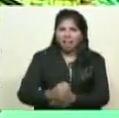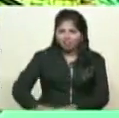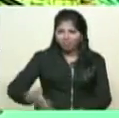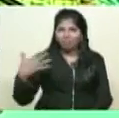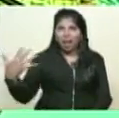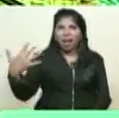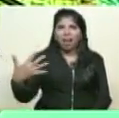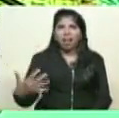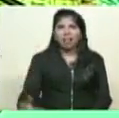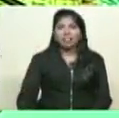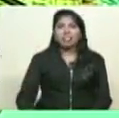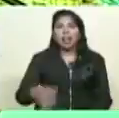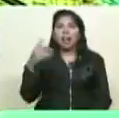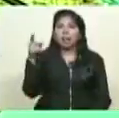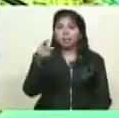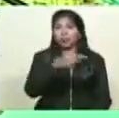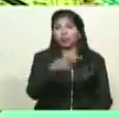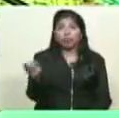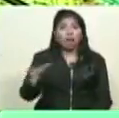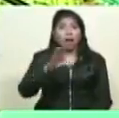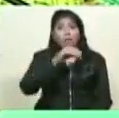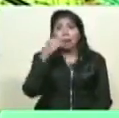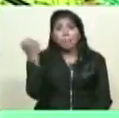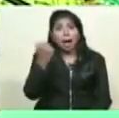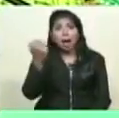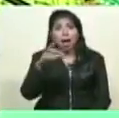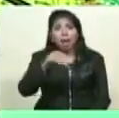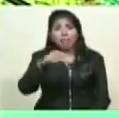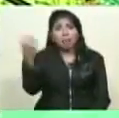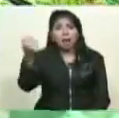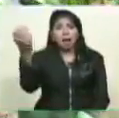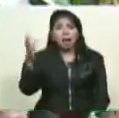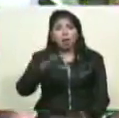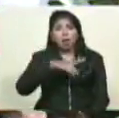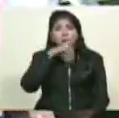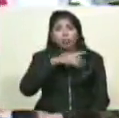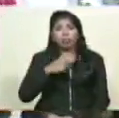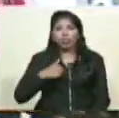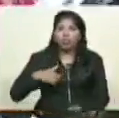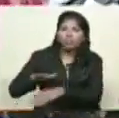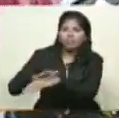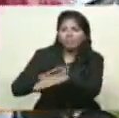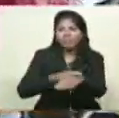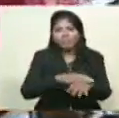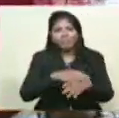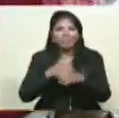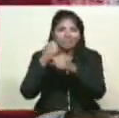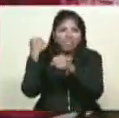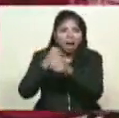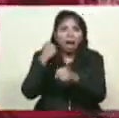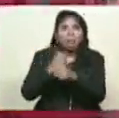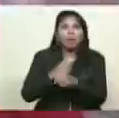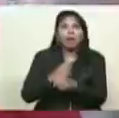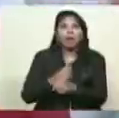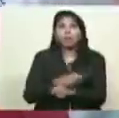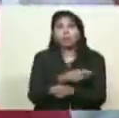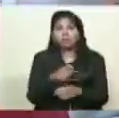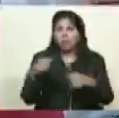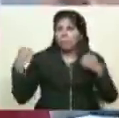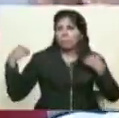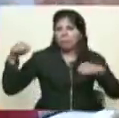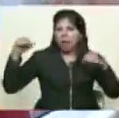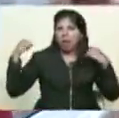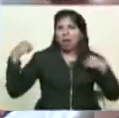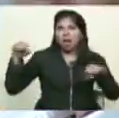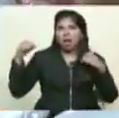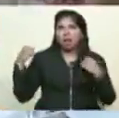hablando paja, paja y más paja. Yo llamo al trabajo, y desde el trabajo y la práctica, la crítica,